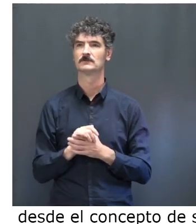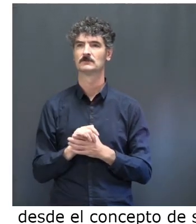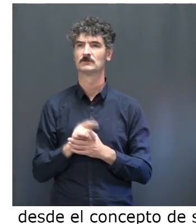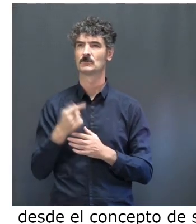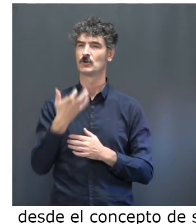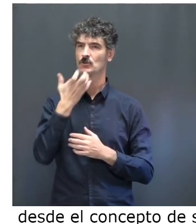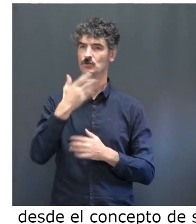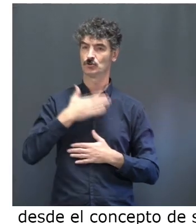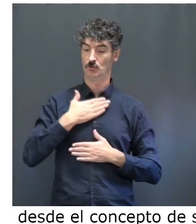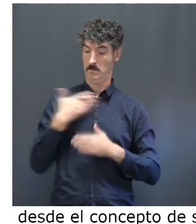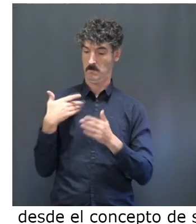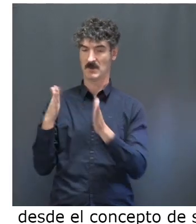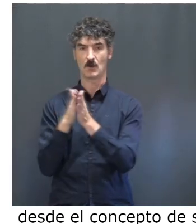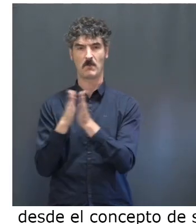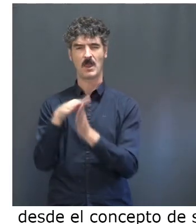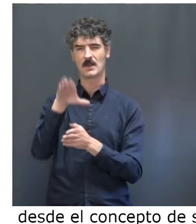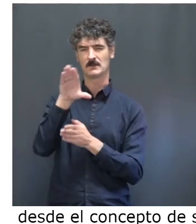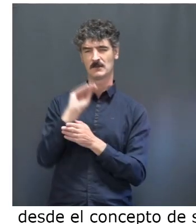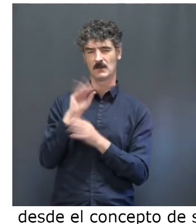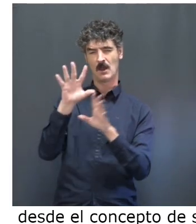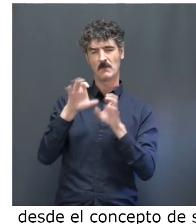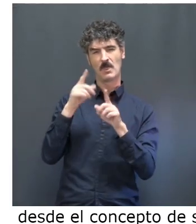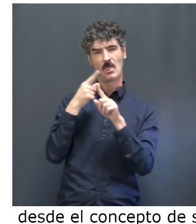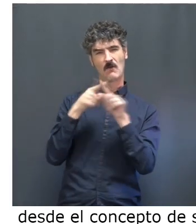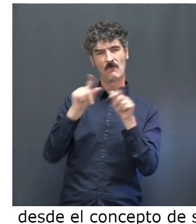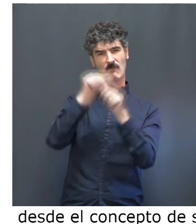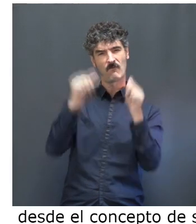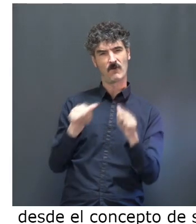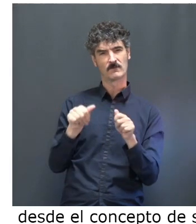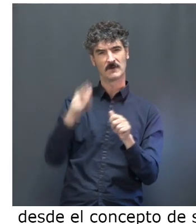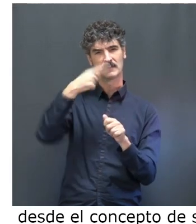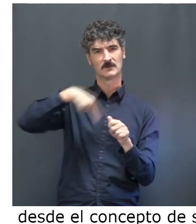entiendo que mi compañero aprende diferente o que